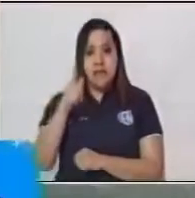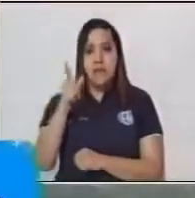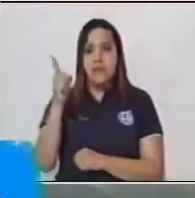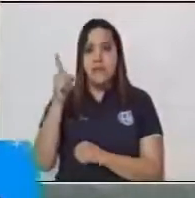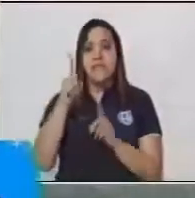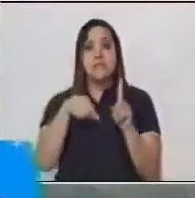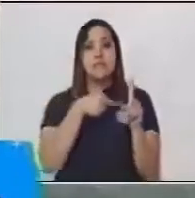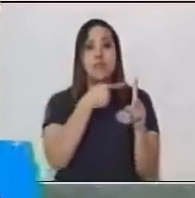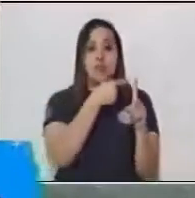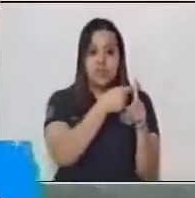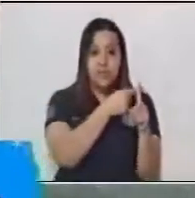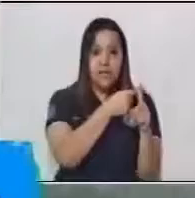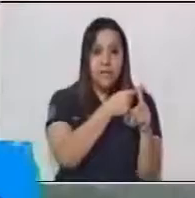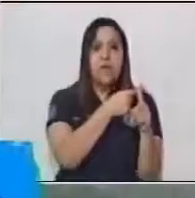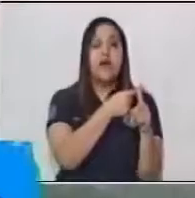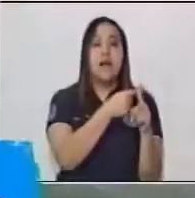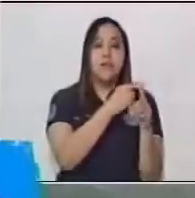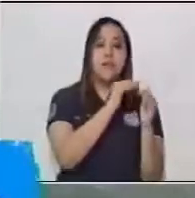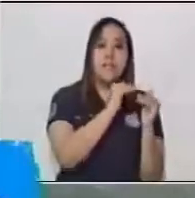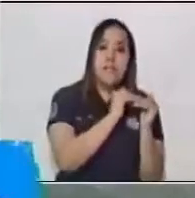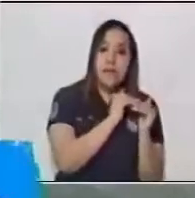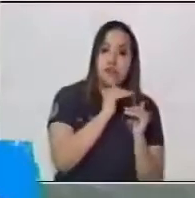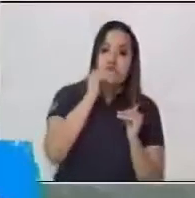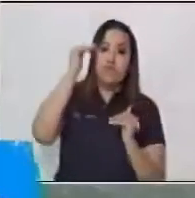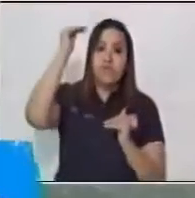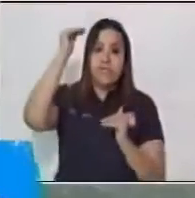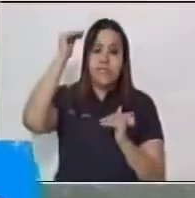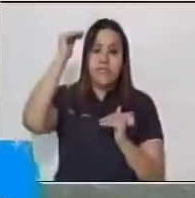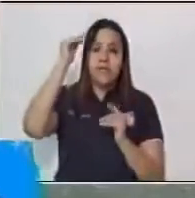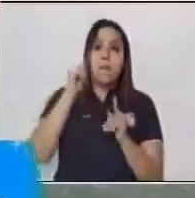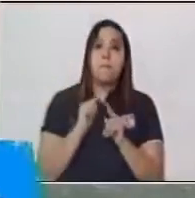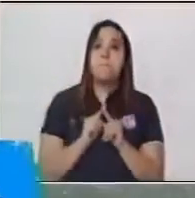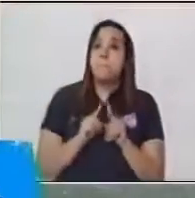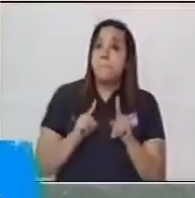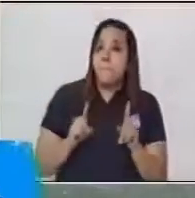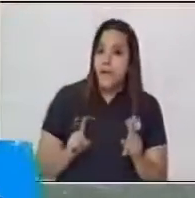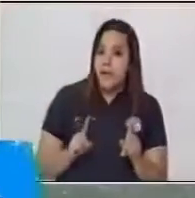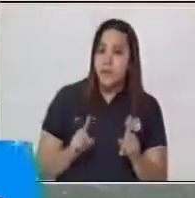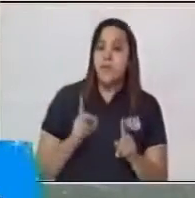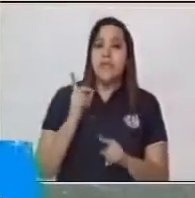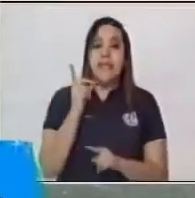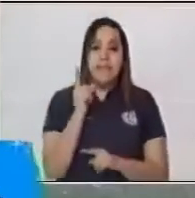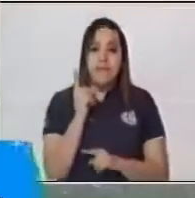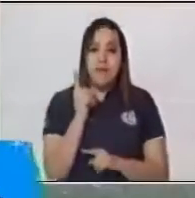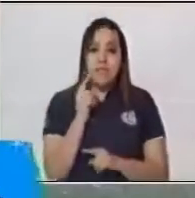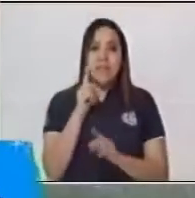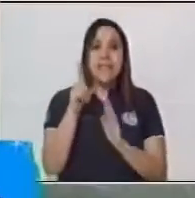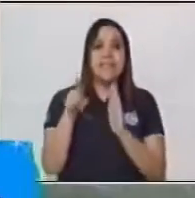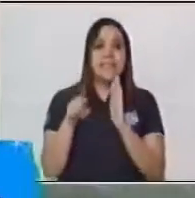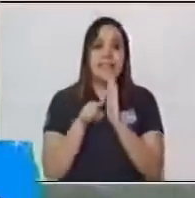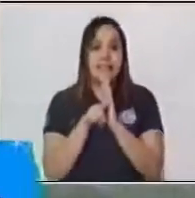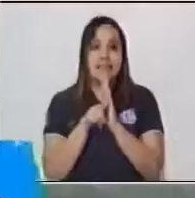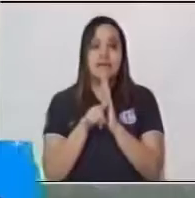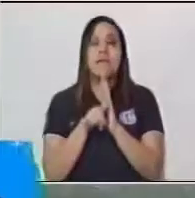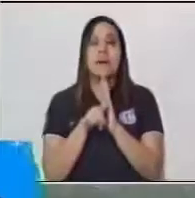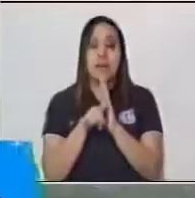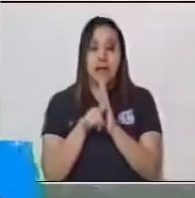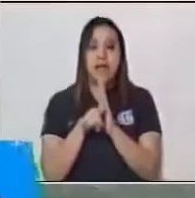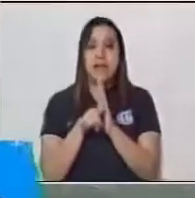sucesión o la progresión va a ser creciente. Y si el diferencial es negativo, entonces la sucesión va a